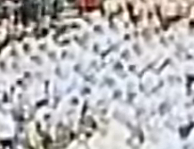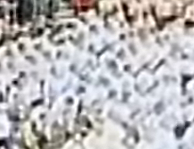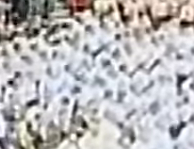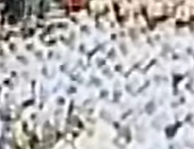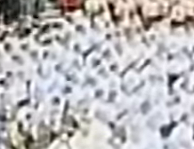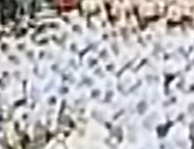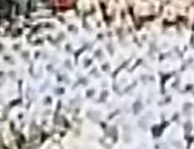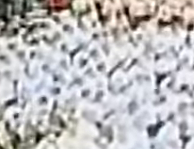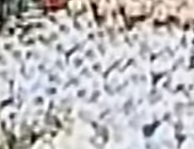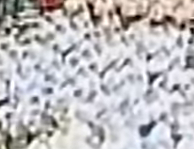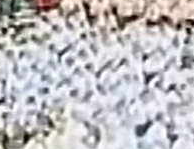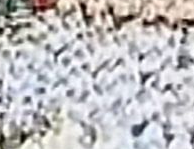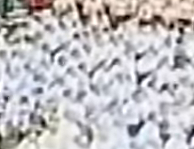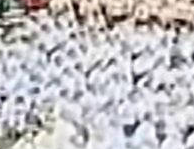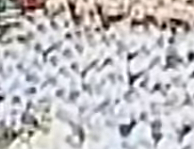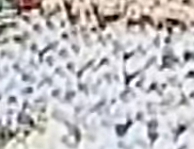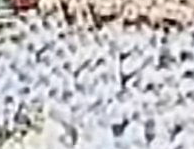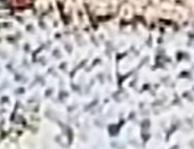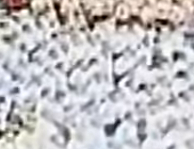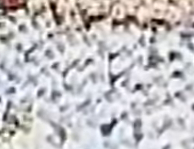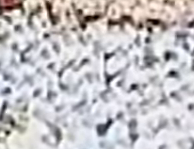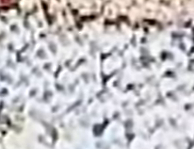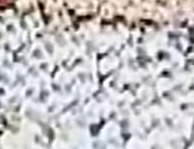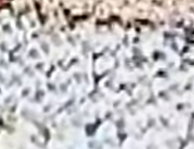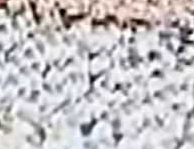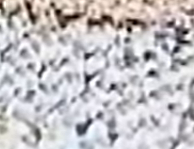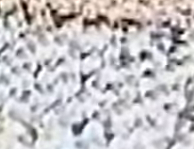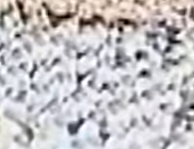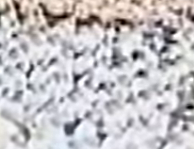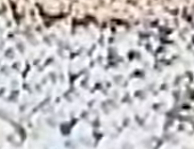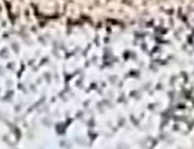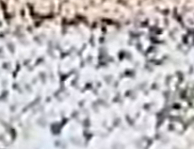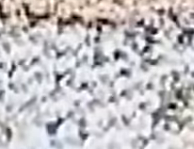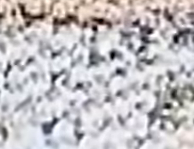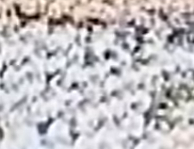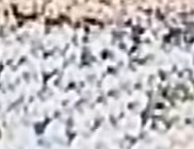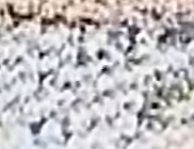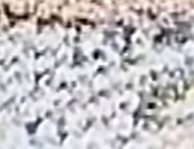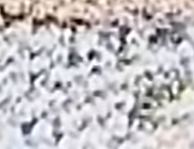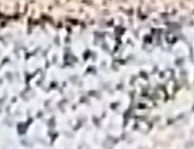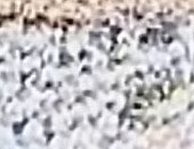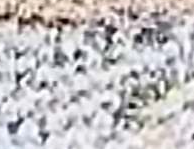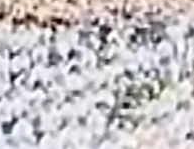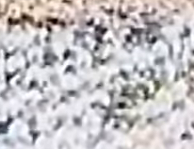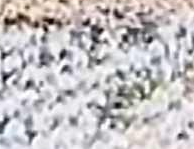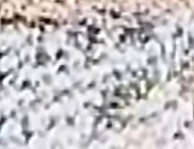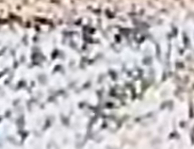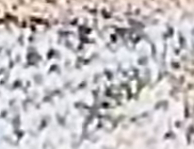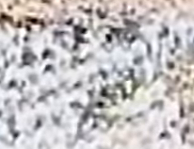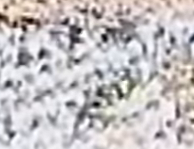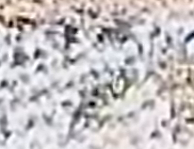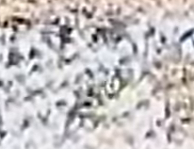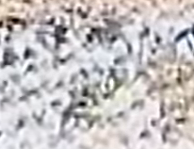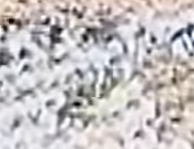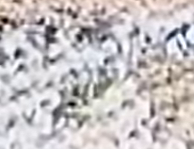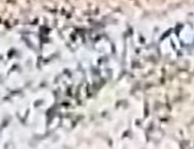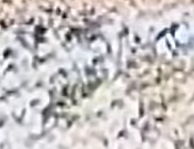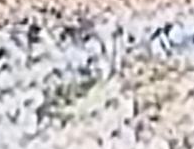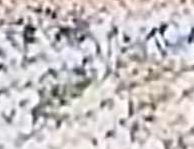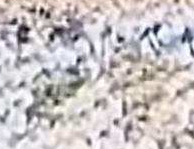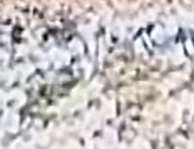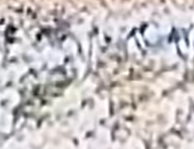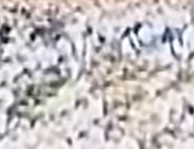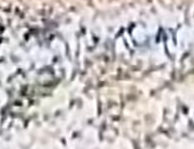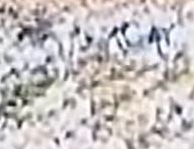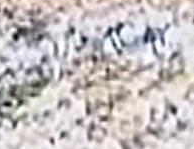Palabras del ciudadano general en jefe Vladimir Padrino López, vicepresidente sectorial de Soberanía Política, Seguridad y Paz y